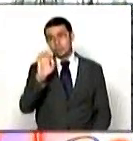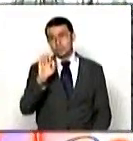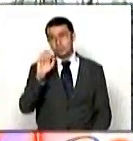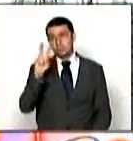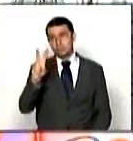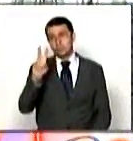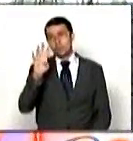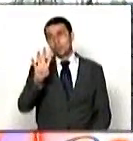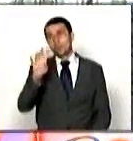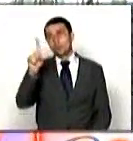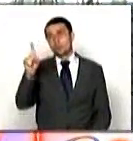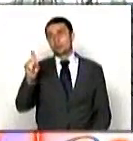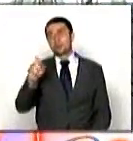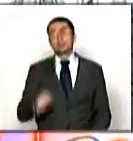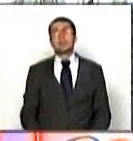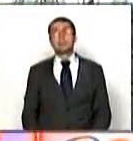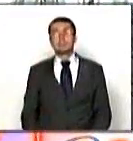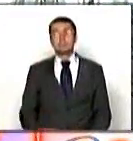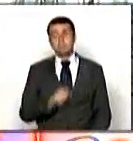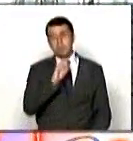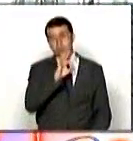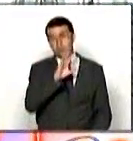300-858-8246. Ok,